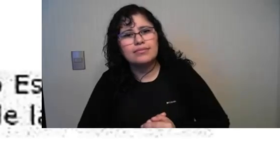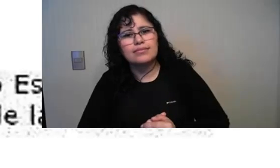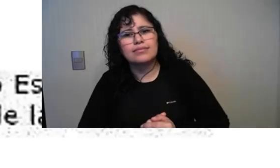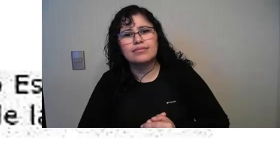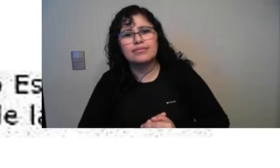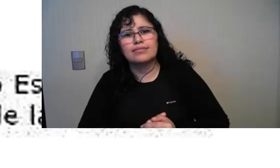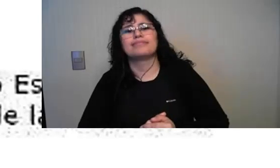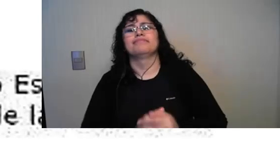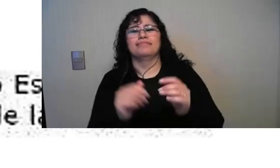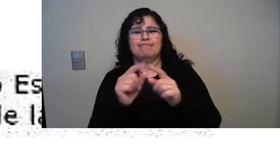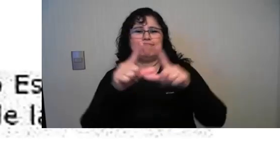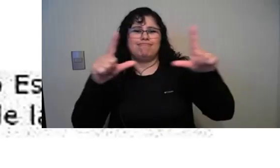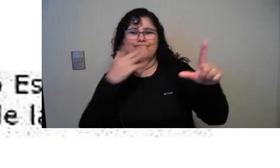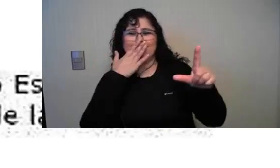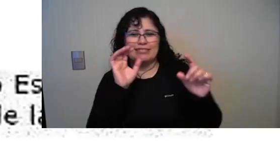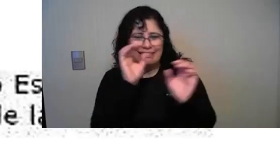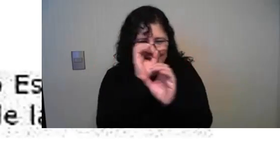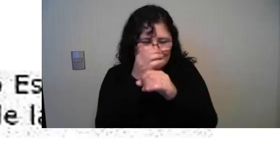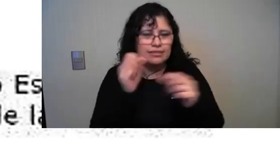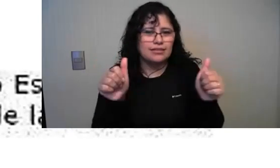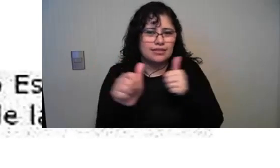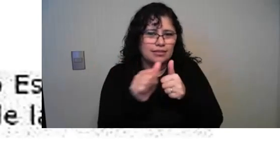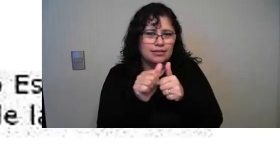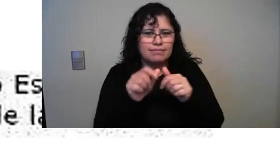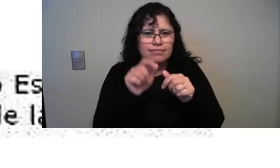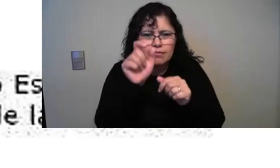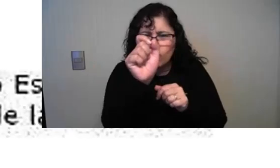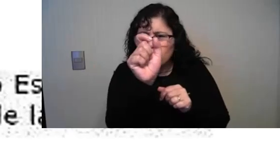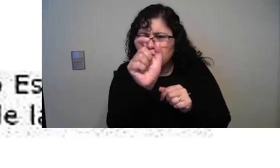aumentarlo, hay un pequeño engrosamiento